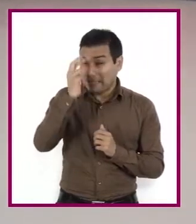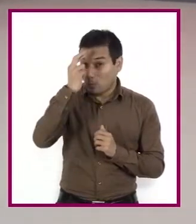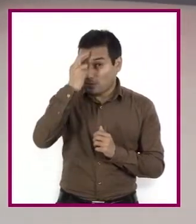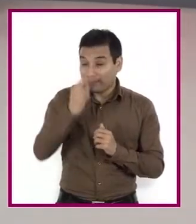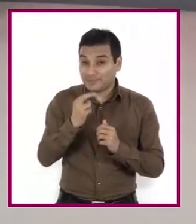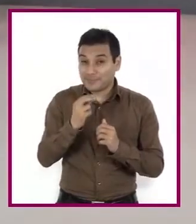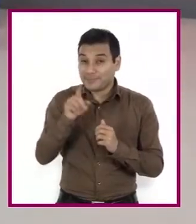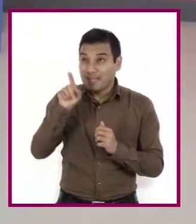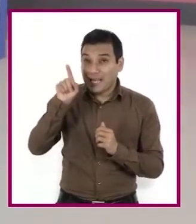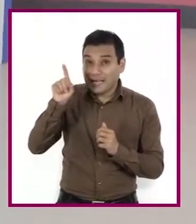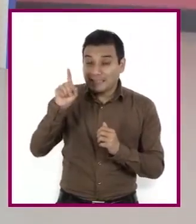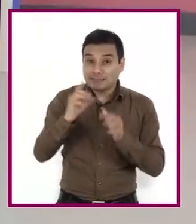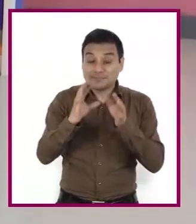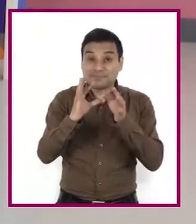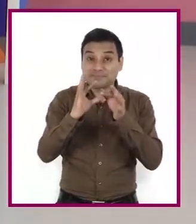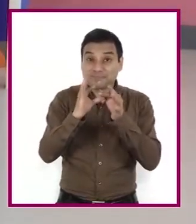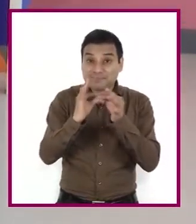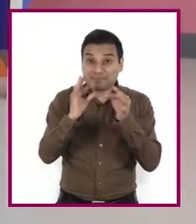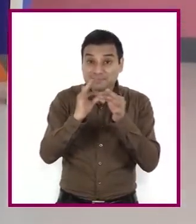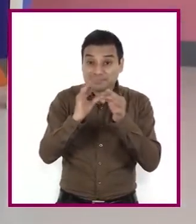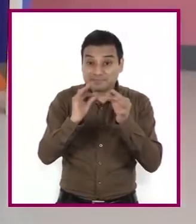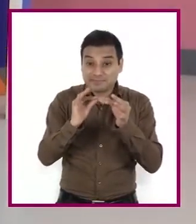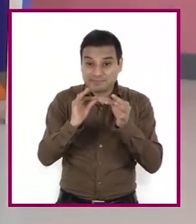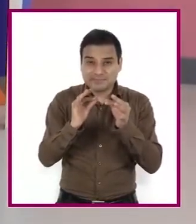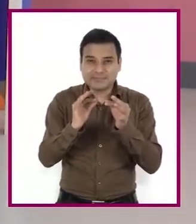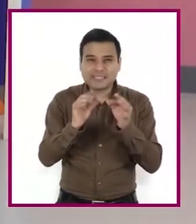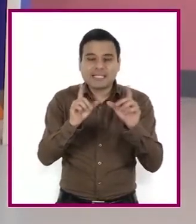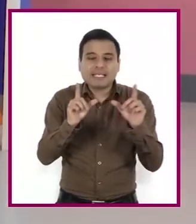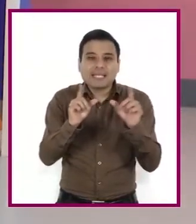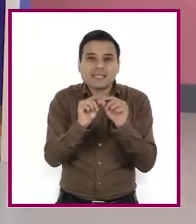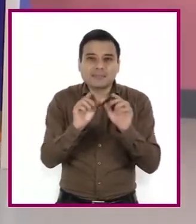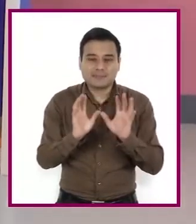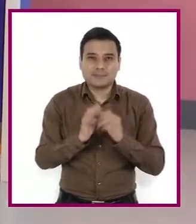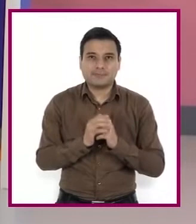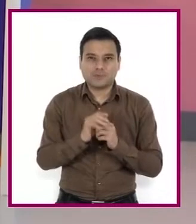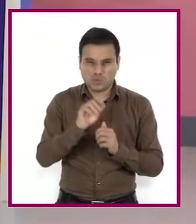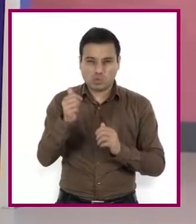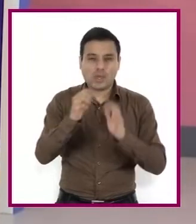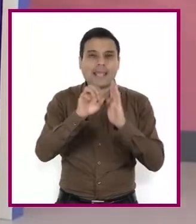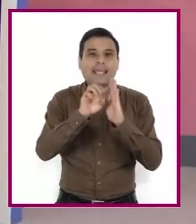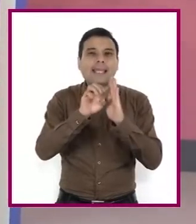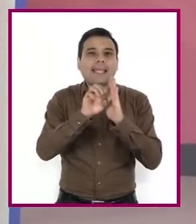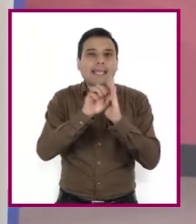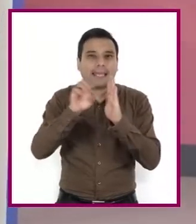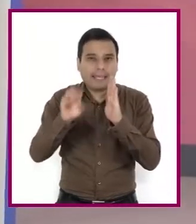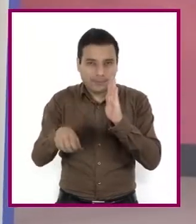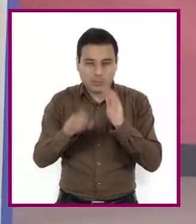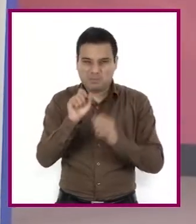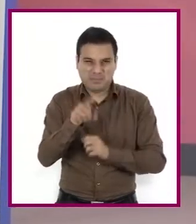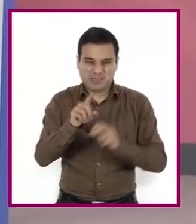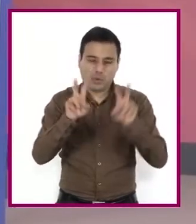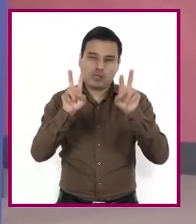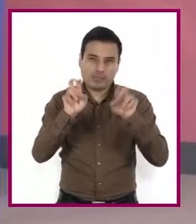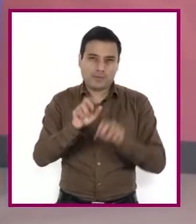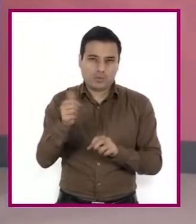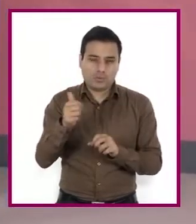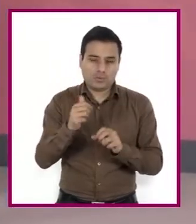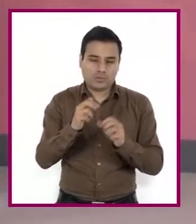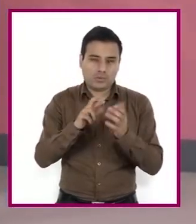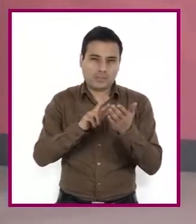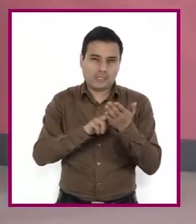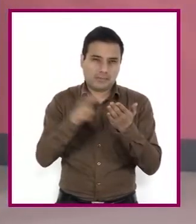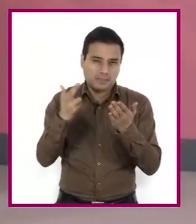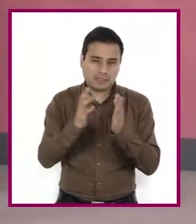aquí solo es el extracto de un texto. Así que veamos otro ejemplo del mismo tema, pero de otra fuente,